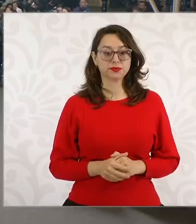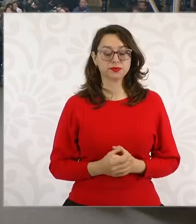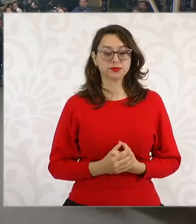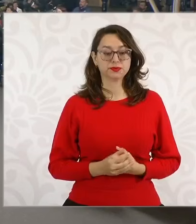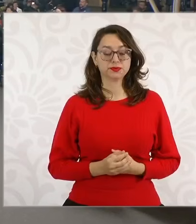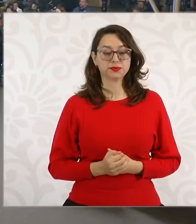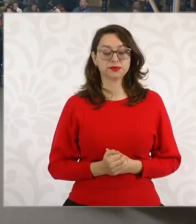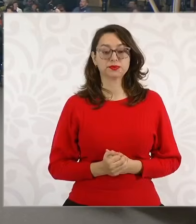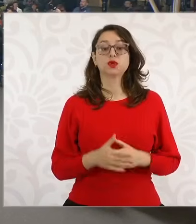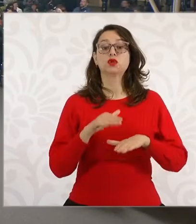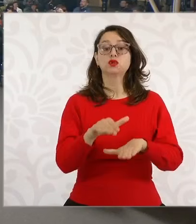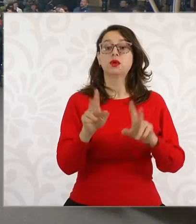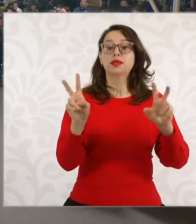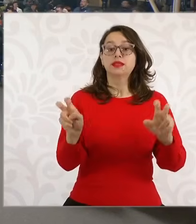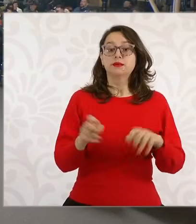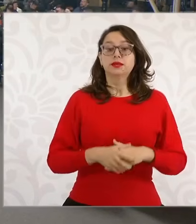Bueno, vamos sobre el tema.